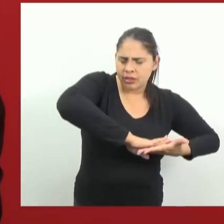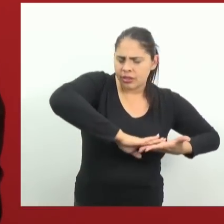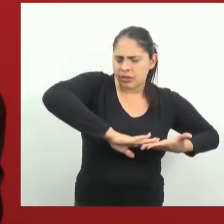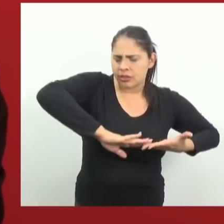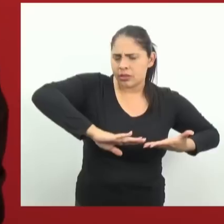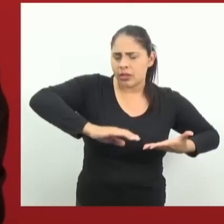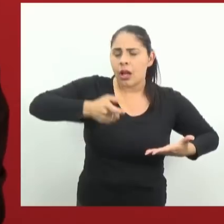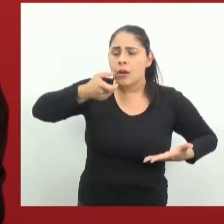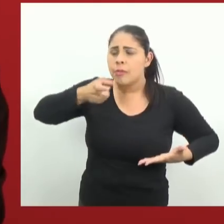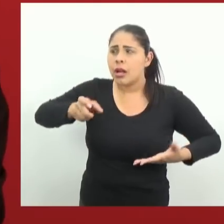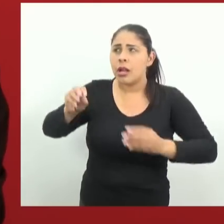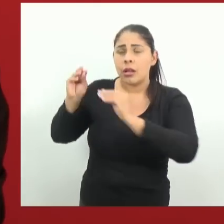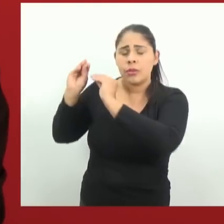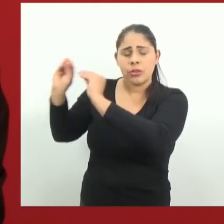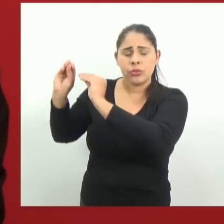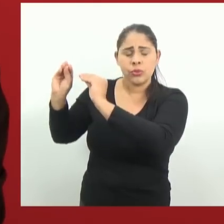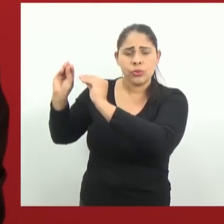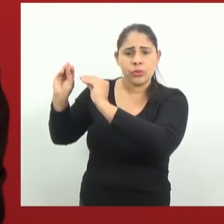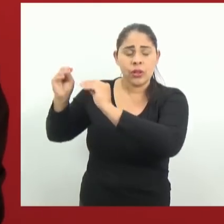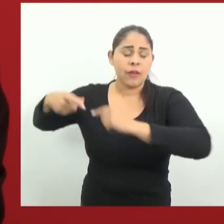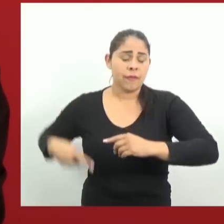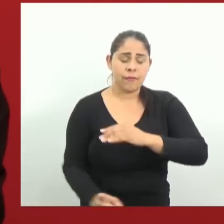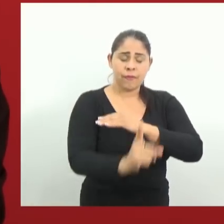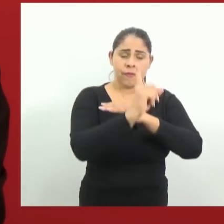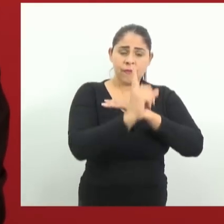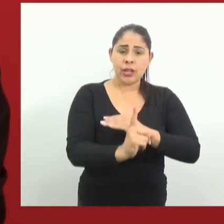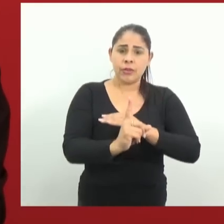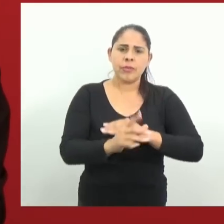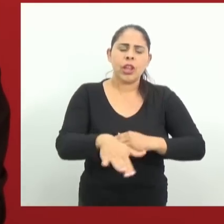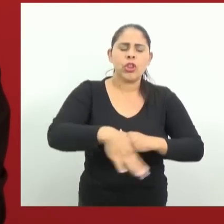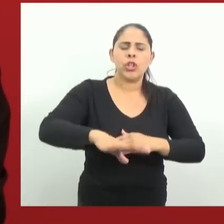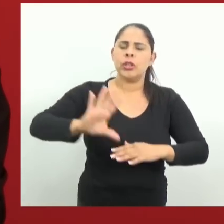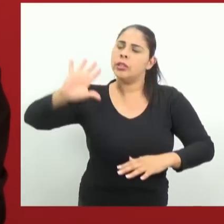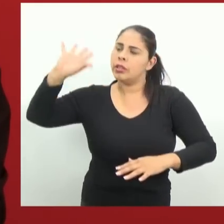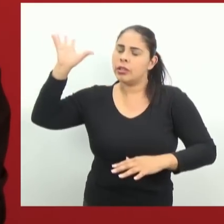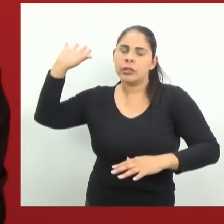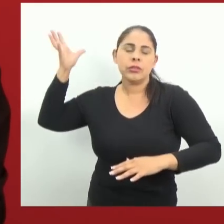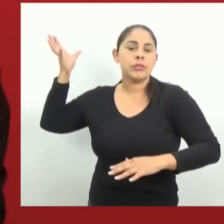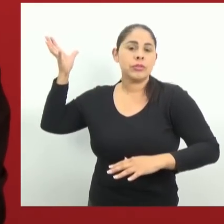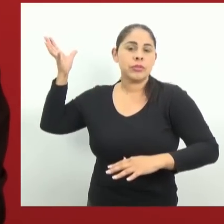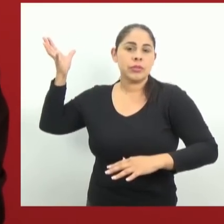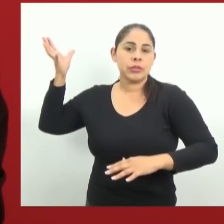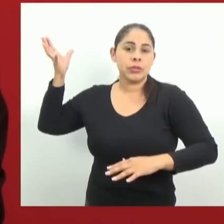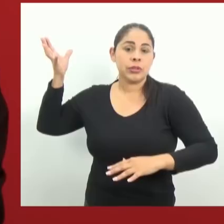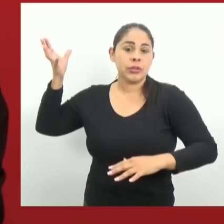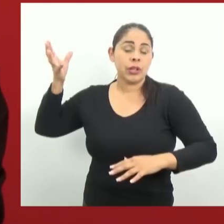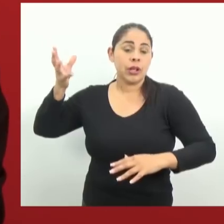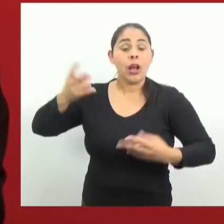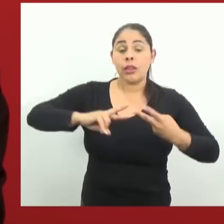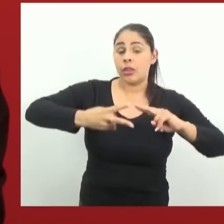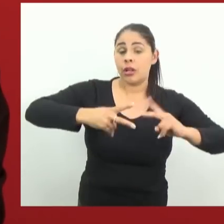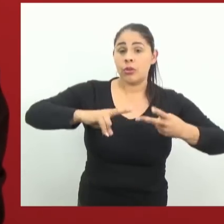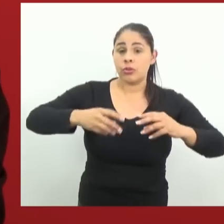tu palabra es firme, agarrada a los cielos. Es una buena traducción.